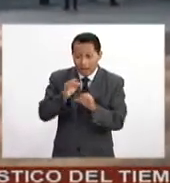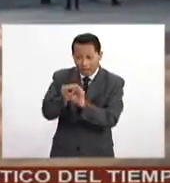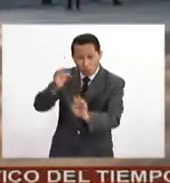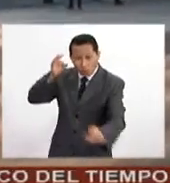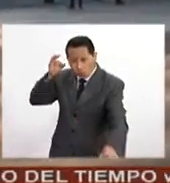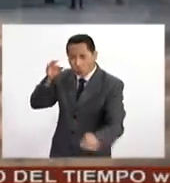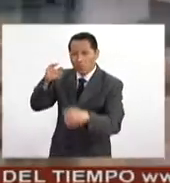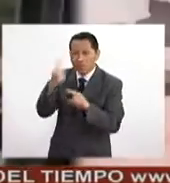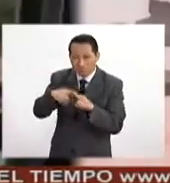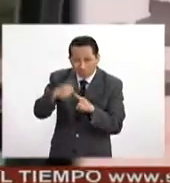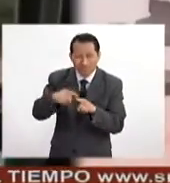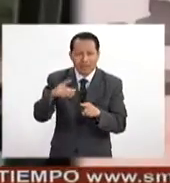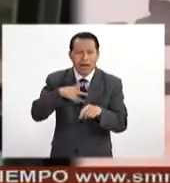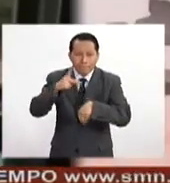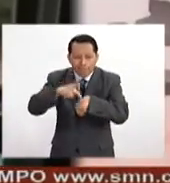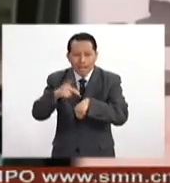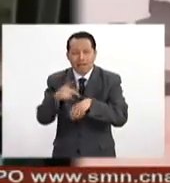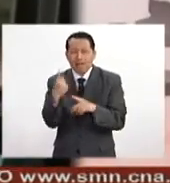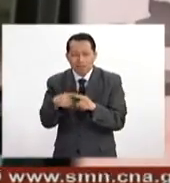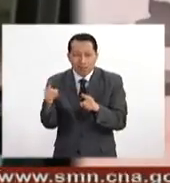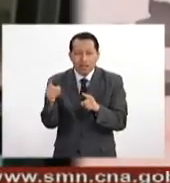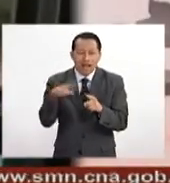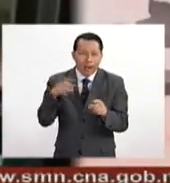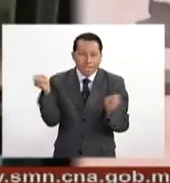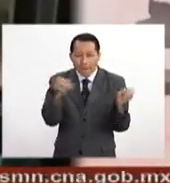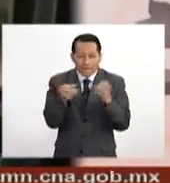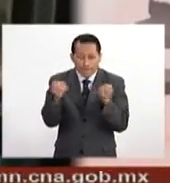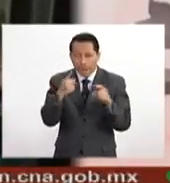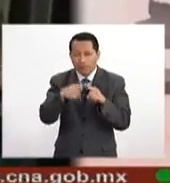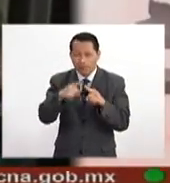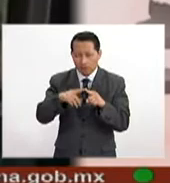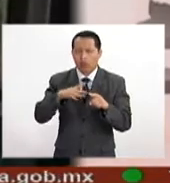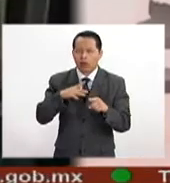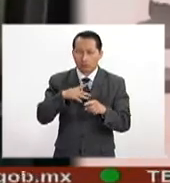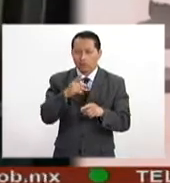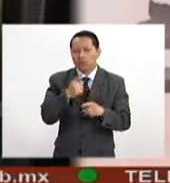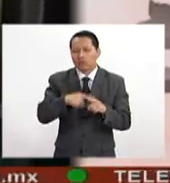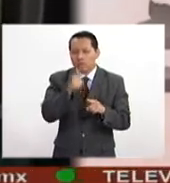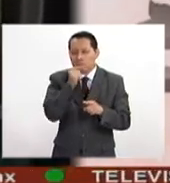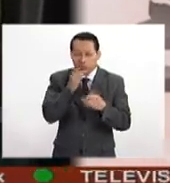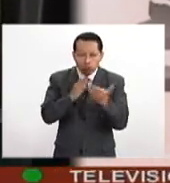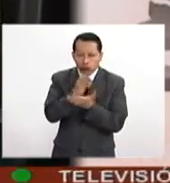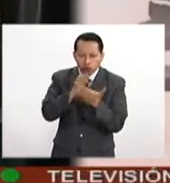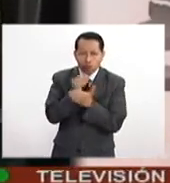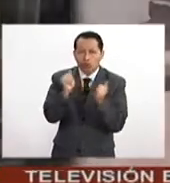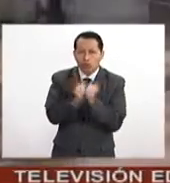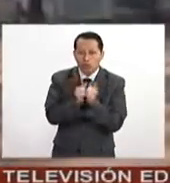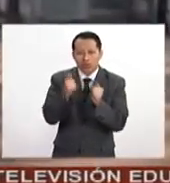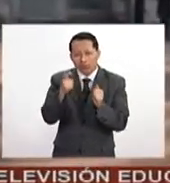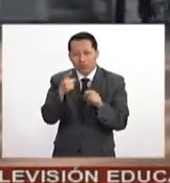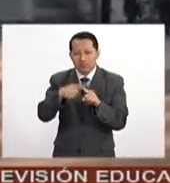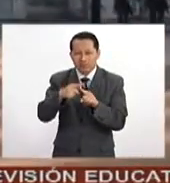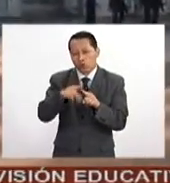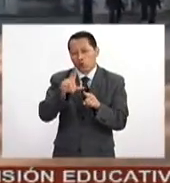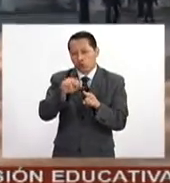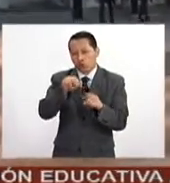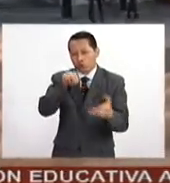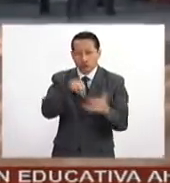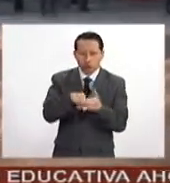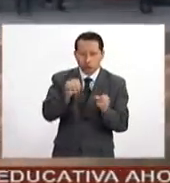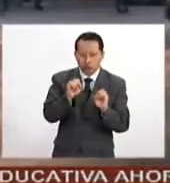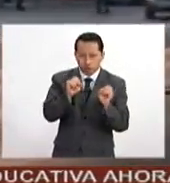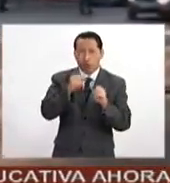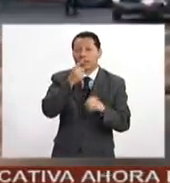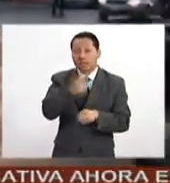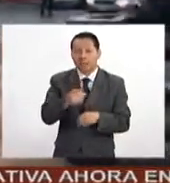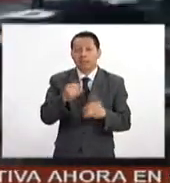tubos, objetos contundentes y piedras, el grupo antimotines logró controlar la riña con detonaciones de armas de disuasión no letales. Las